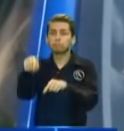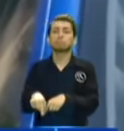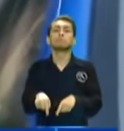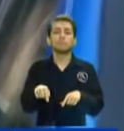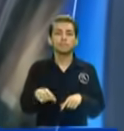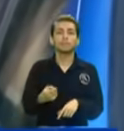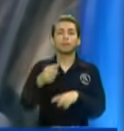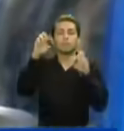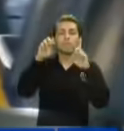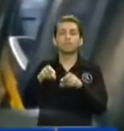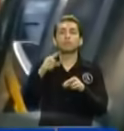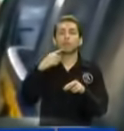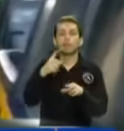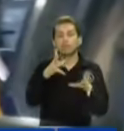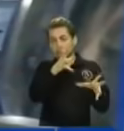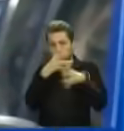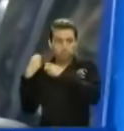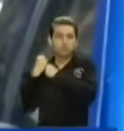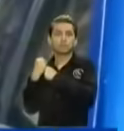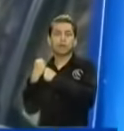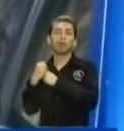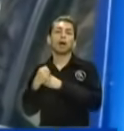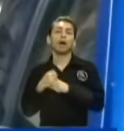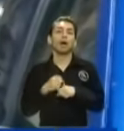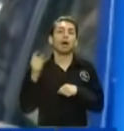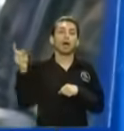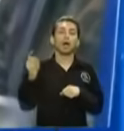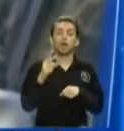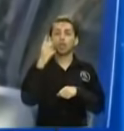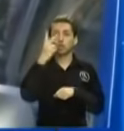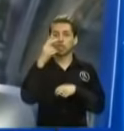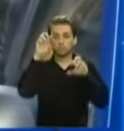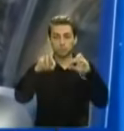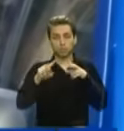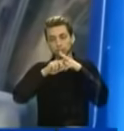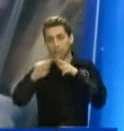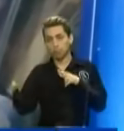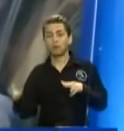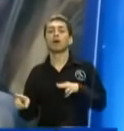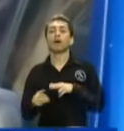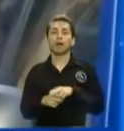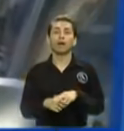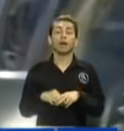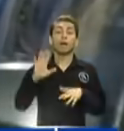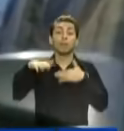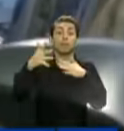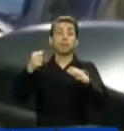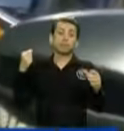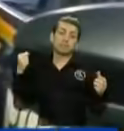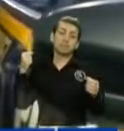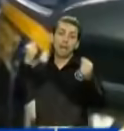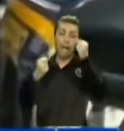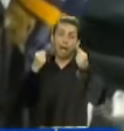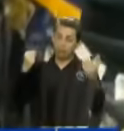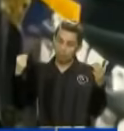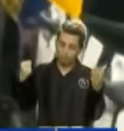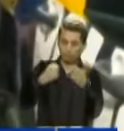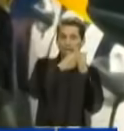que se daban a la fuga sobre la ruta CA2, siendo atropellados por un vehículo